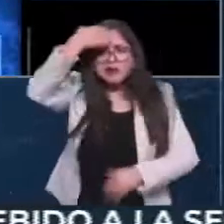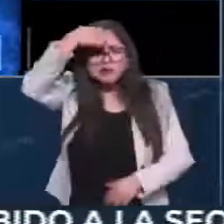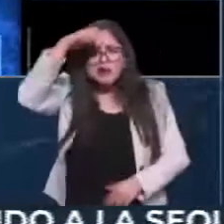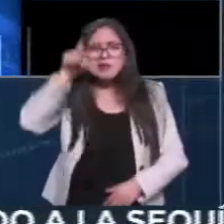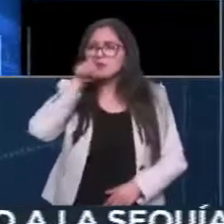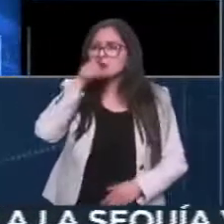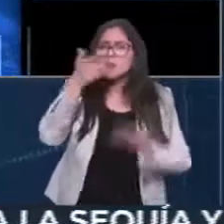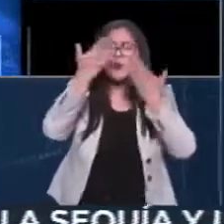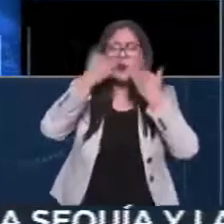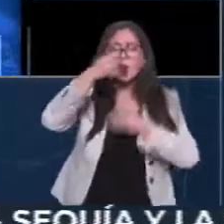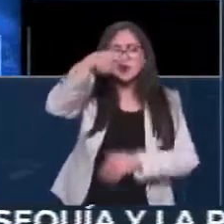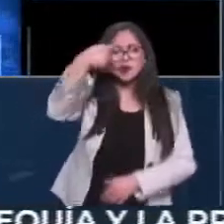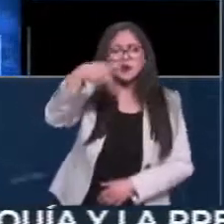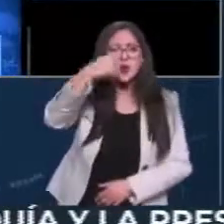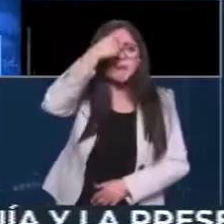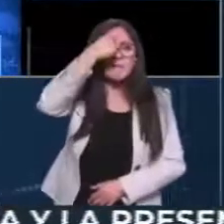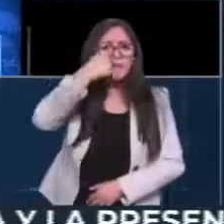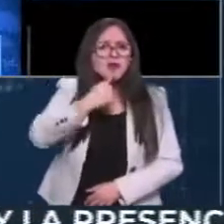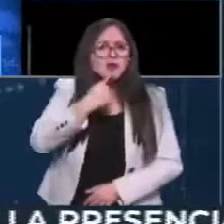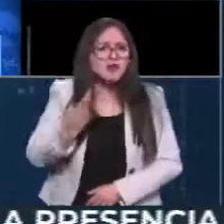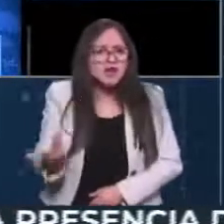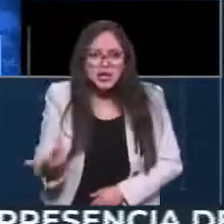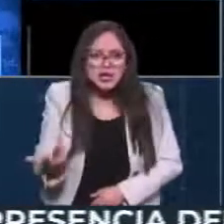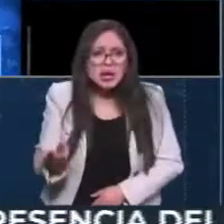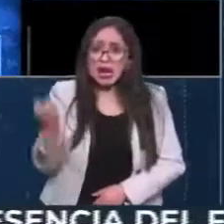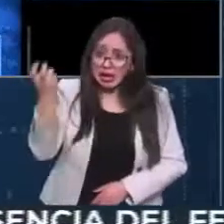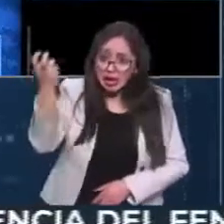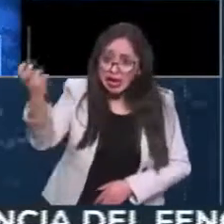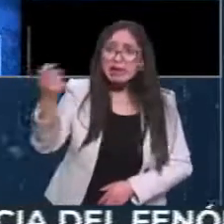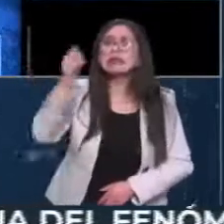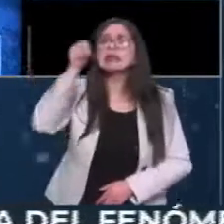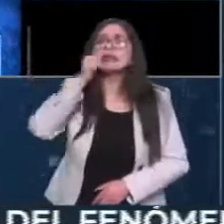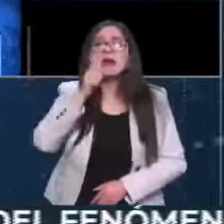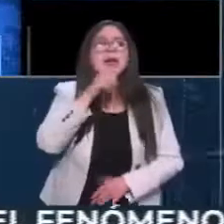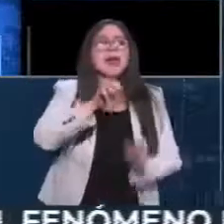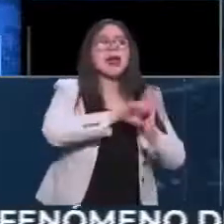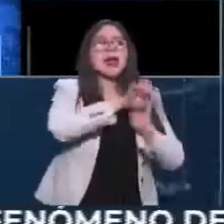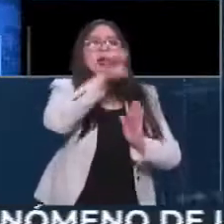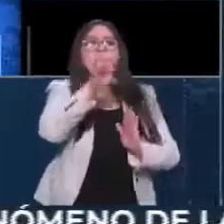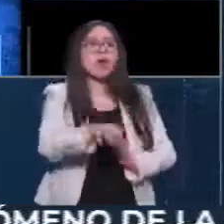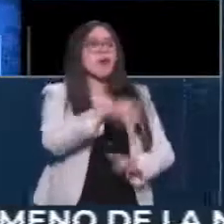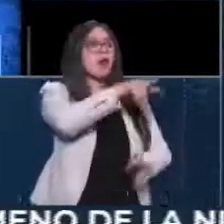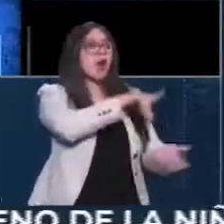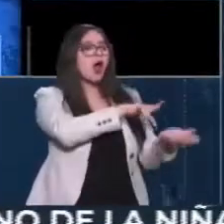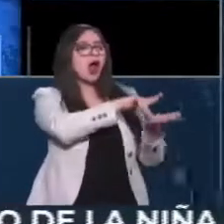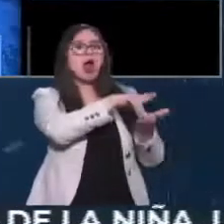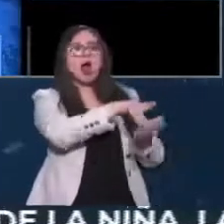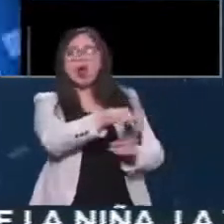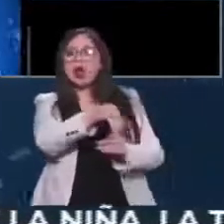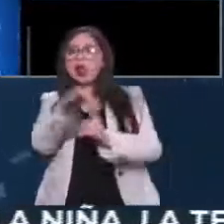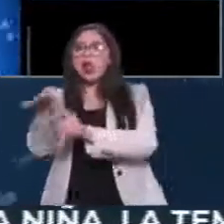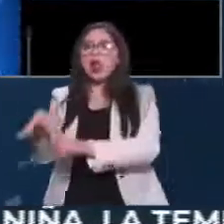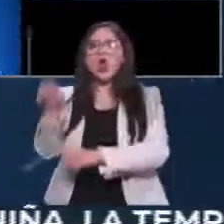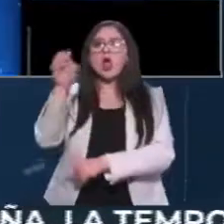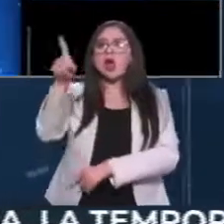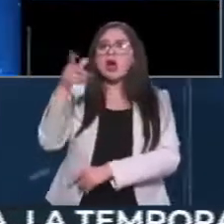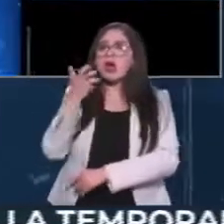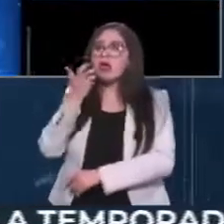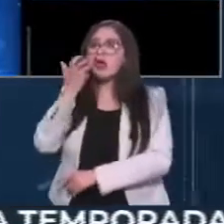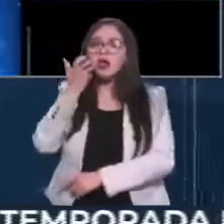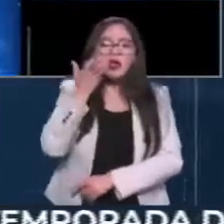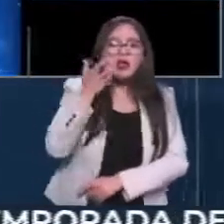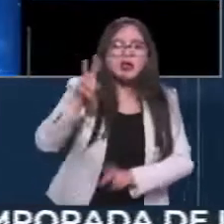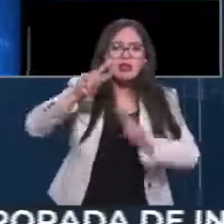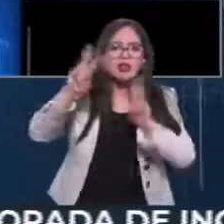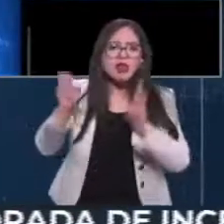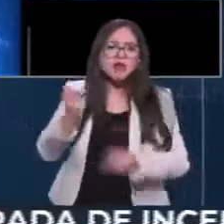estas instituciones no tienen que estar blindadas contra la mano y las tentaciones políticas. Pero bueno, este grave error, ¿no?,